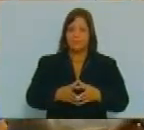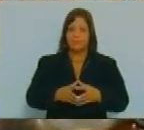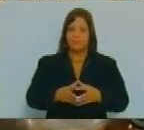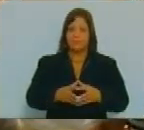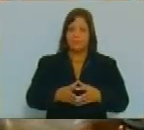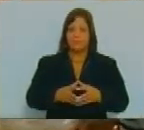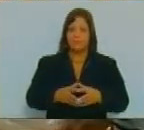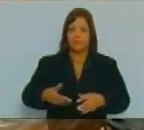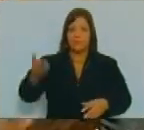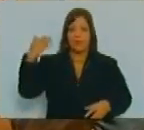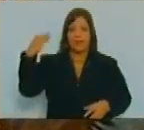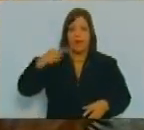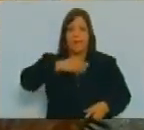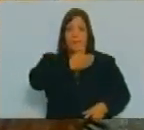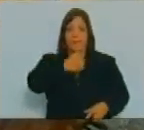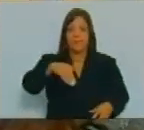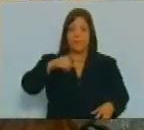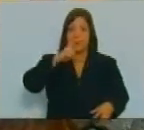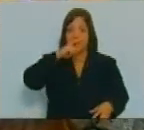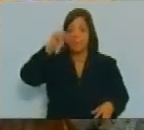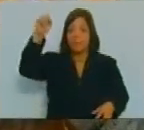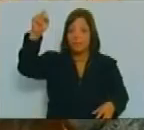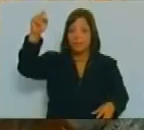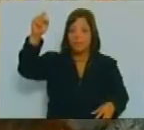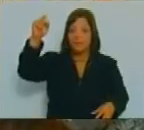cuando el presidente de la república